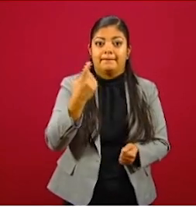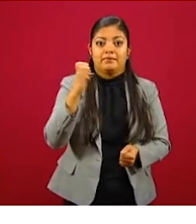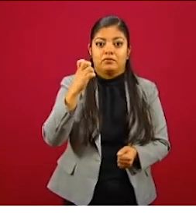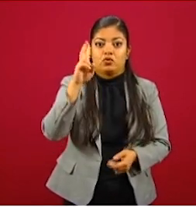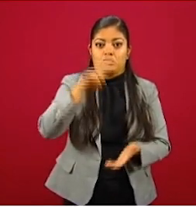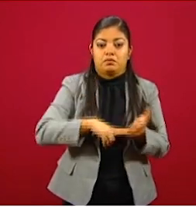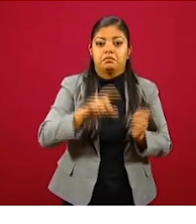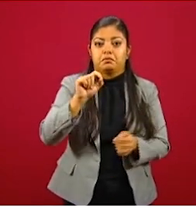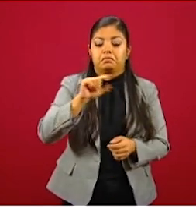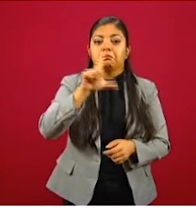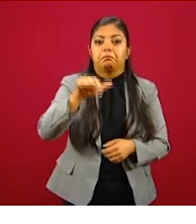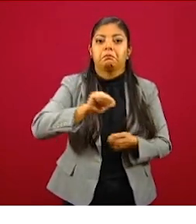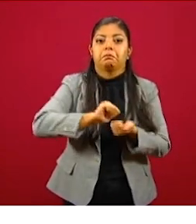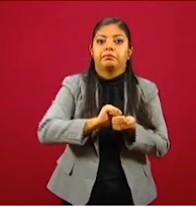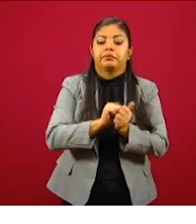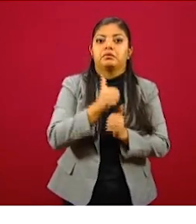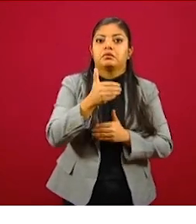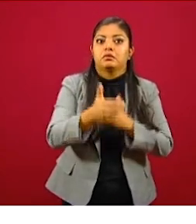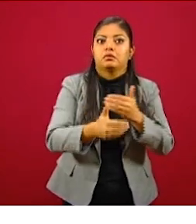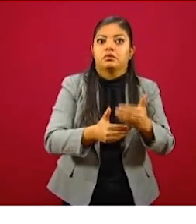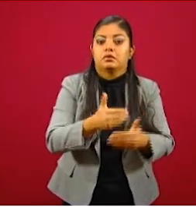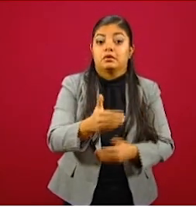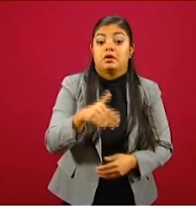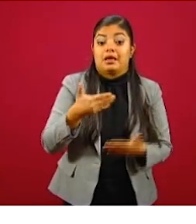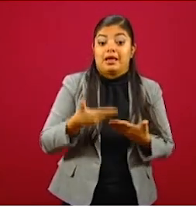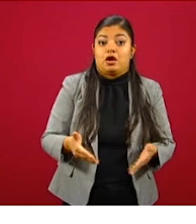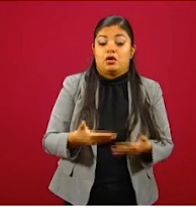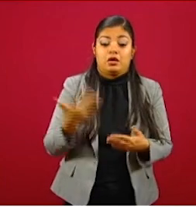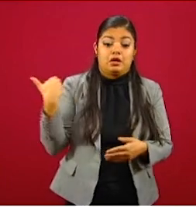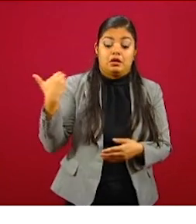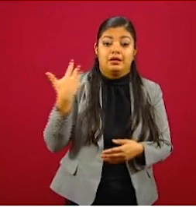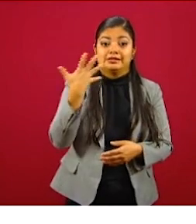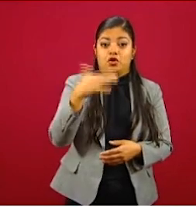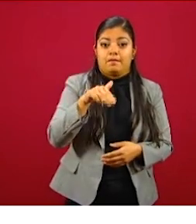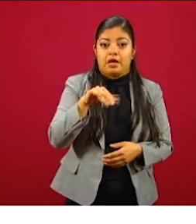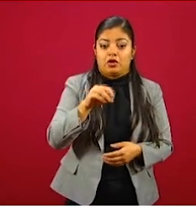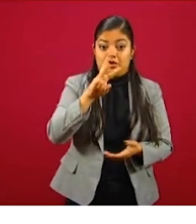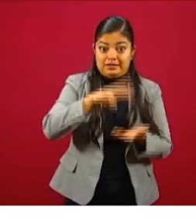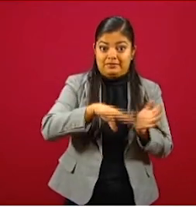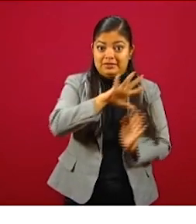3,552 el primero de enero de 2020, y progresivamente al 5 de